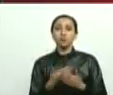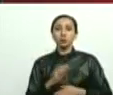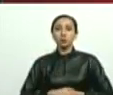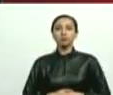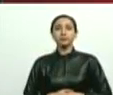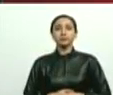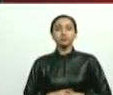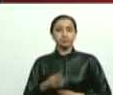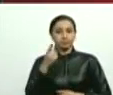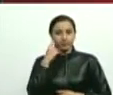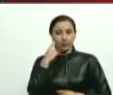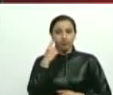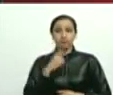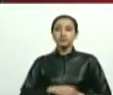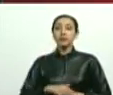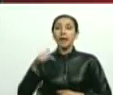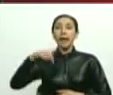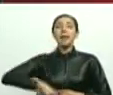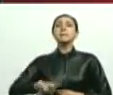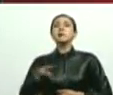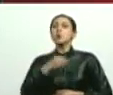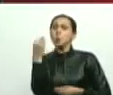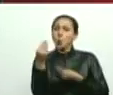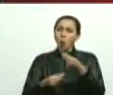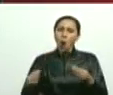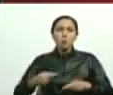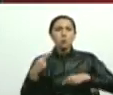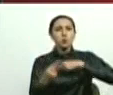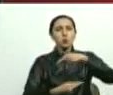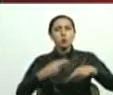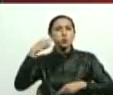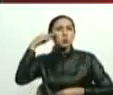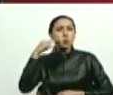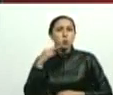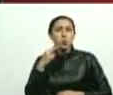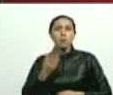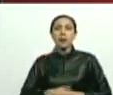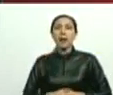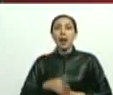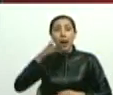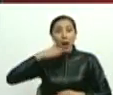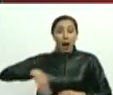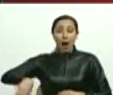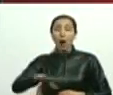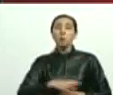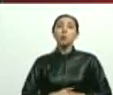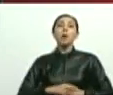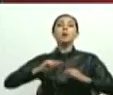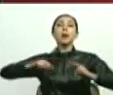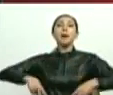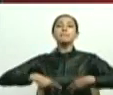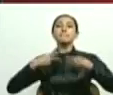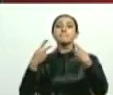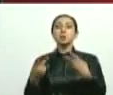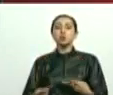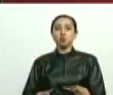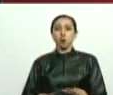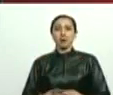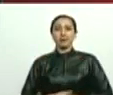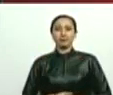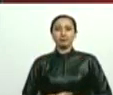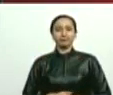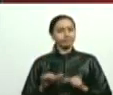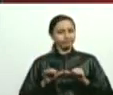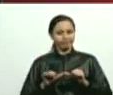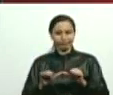en Venezuela, en la revolución bolivariana, el pueblo es la vanguardia, el pueblo marca el